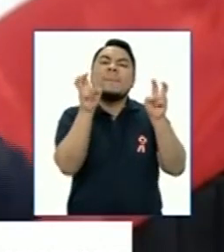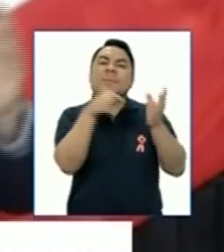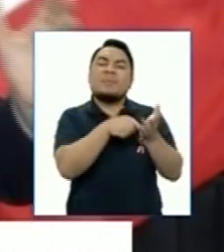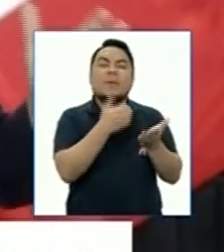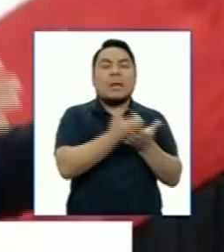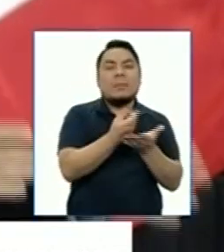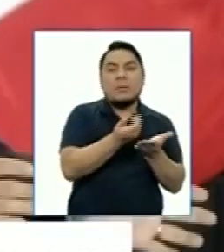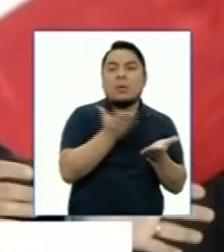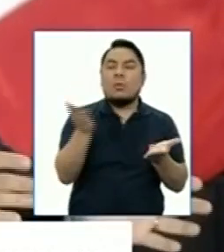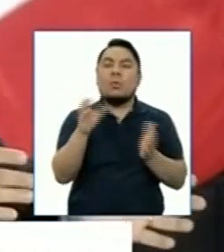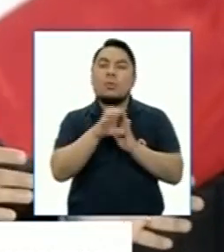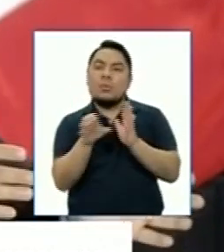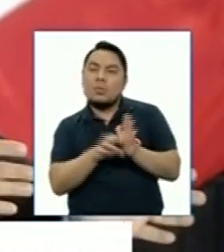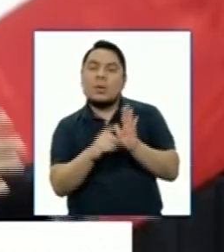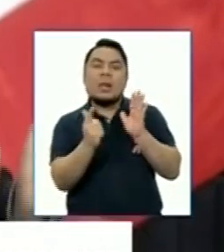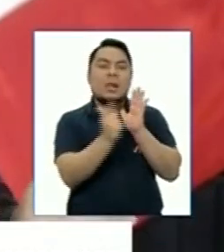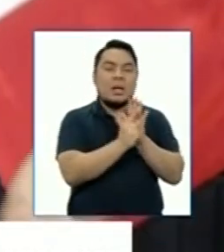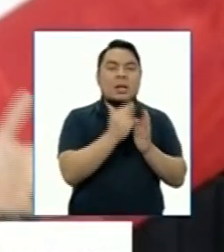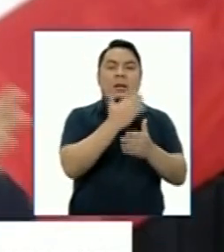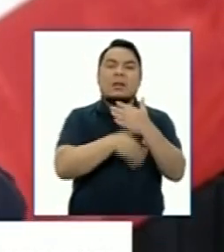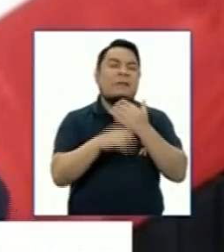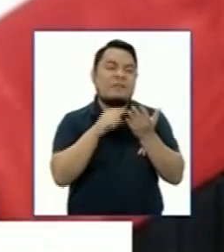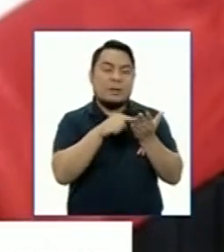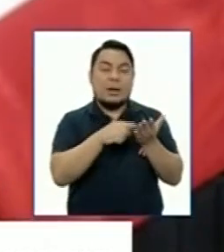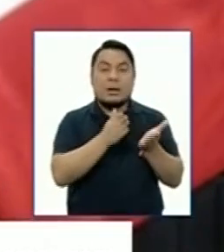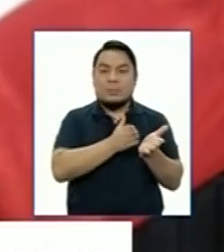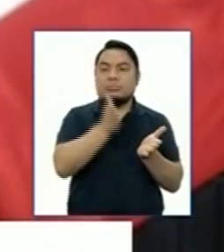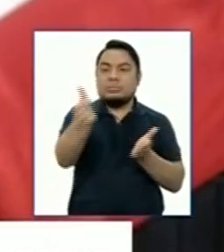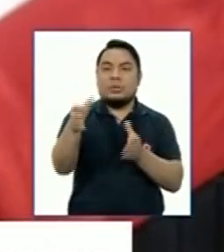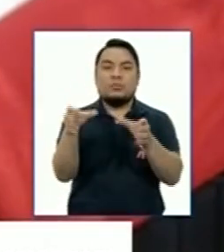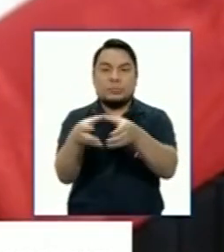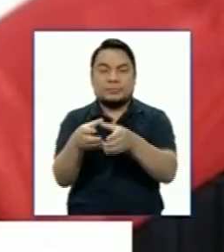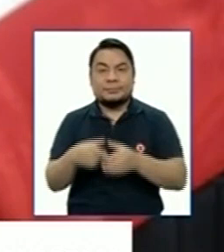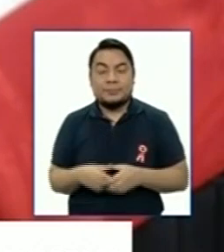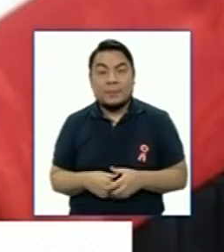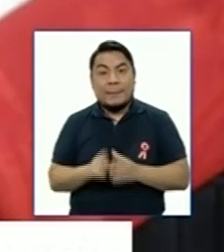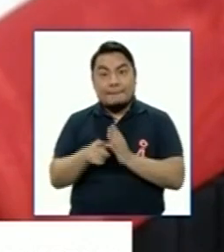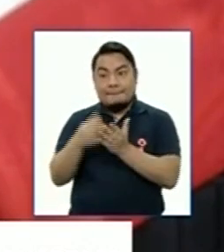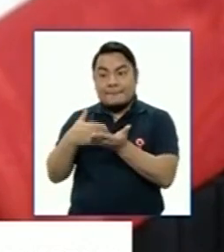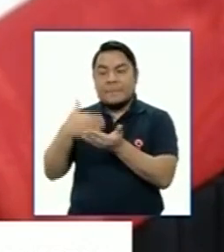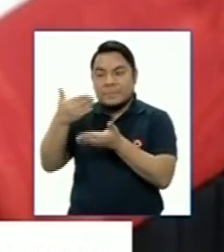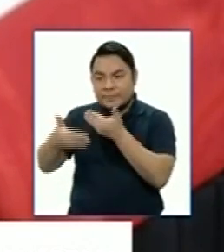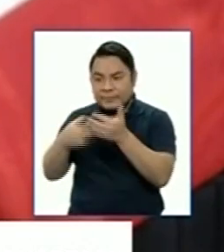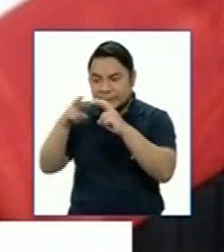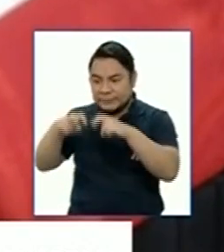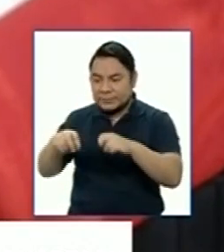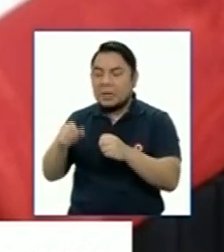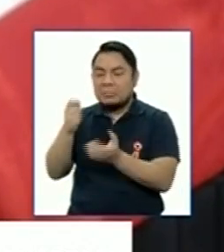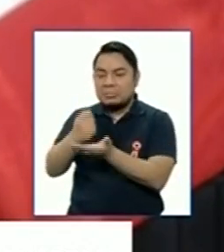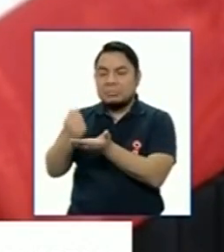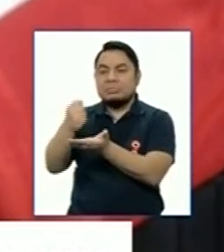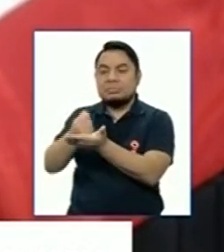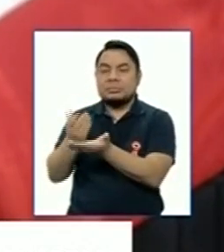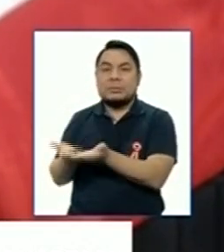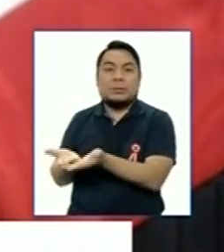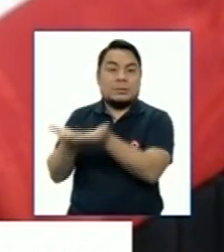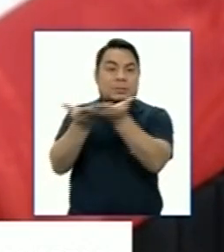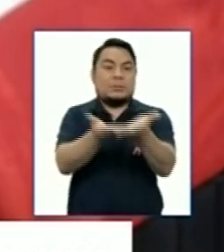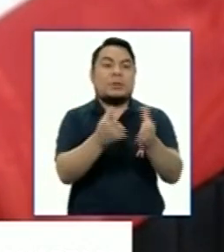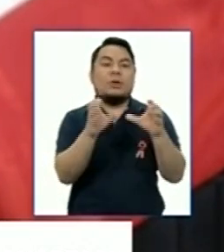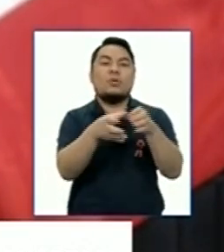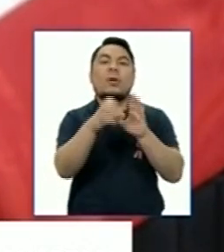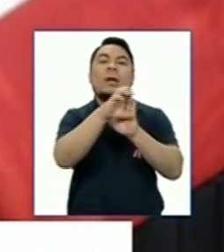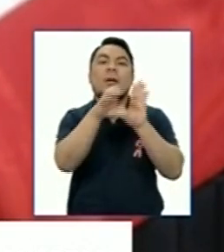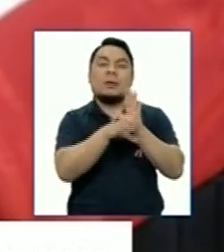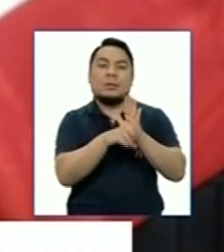y además como tú muy bien dices este tipo de confrontaciones y de actitudes no solamente tienen que ver con los temas institucionales de